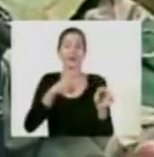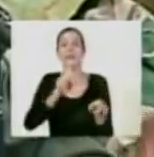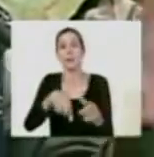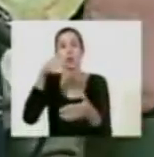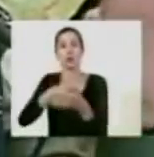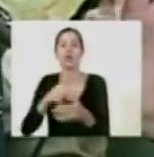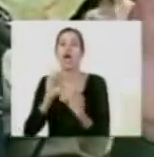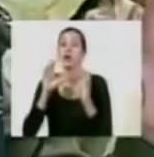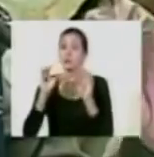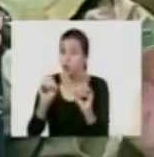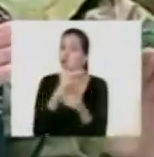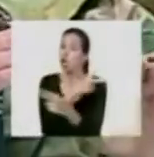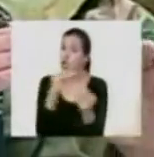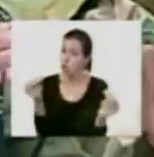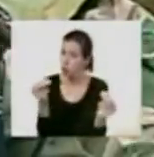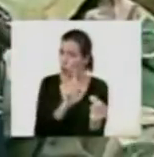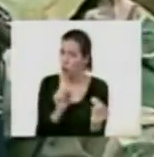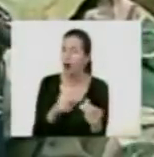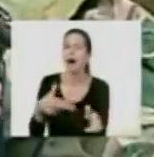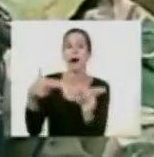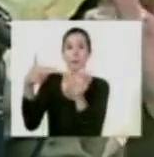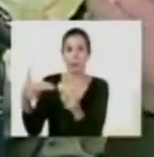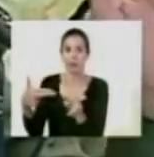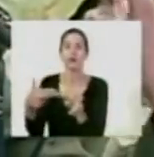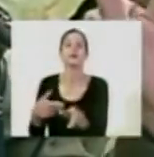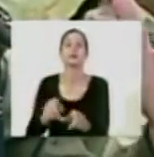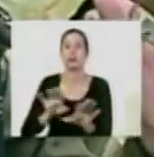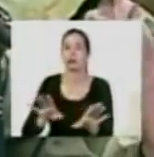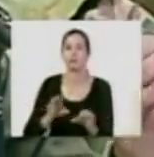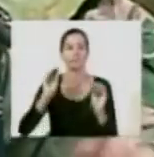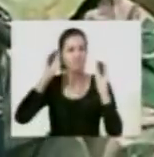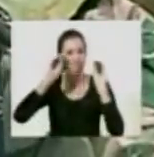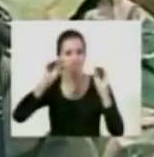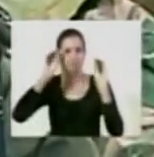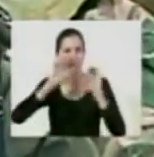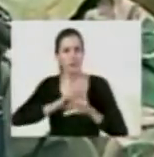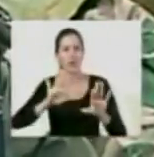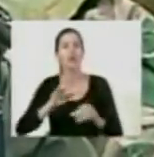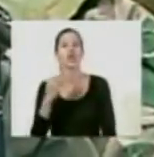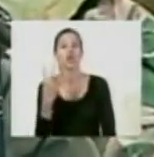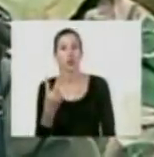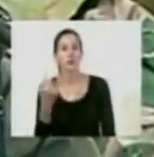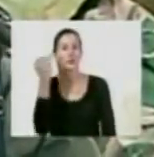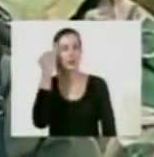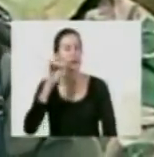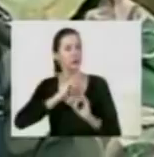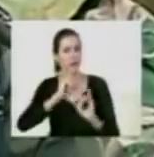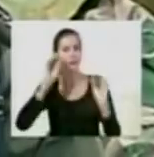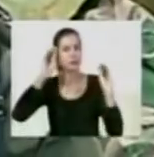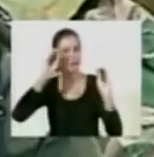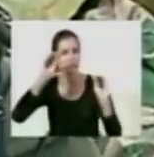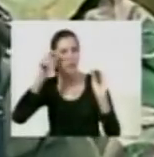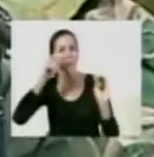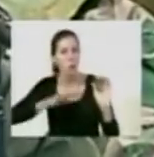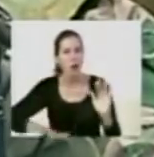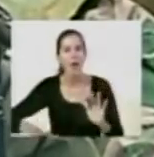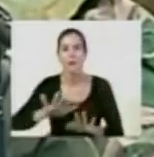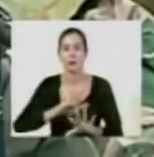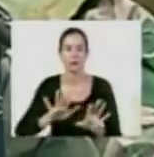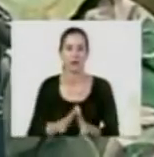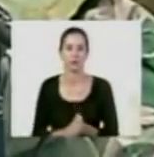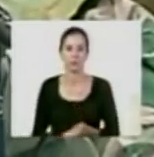conceptos que ya hemos visto que se han venido transmitiendo y se han venido posicionando en la conciencia del colectivo